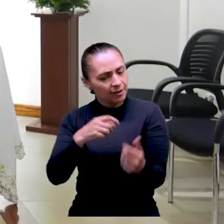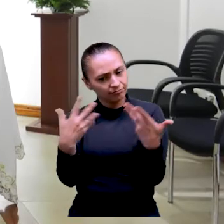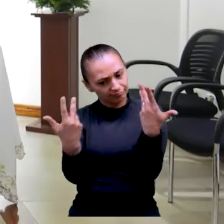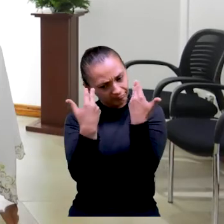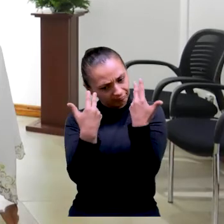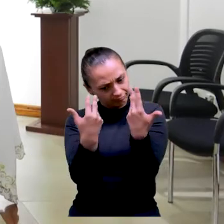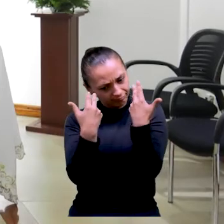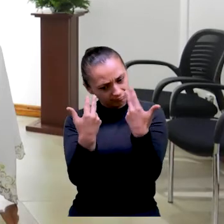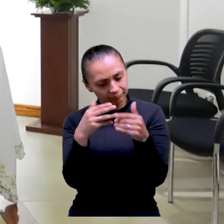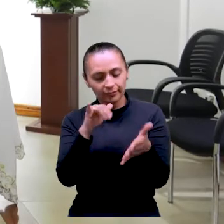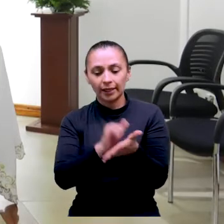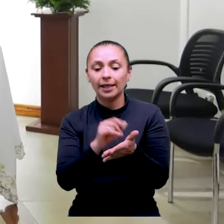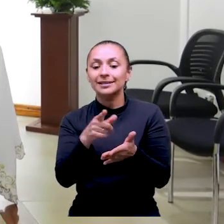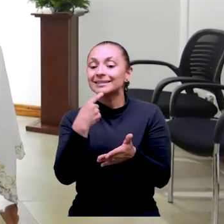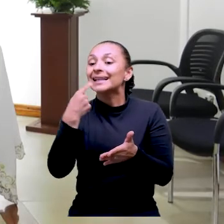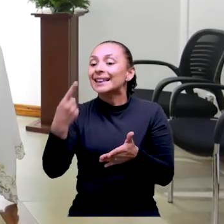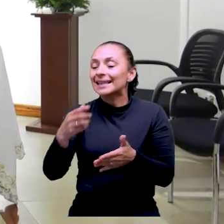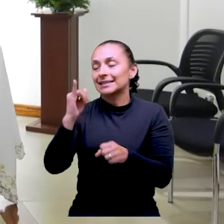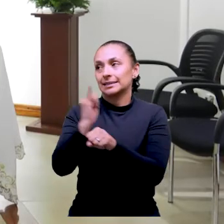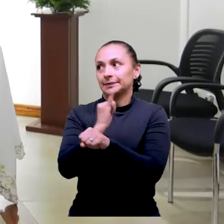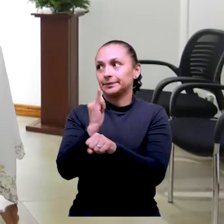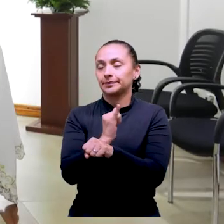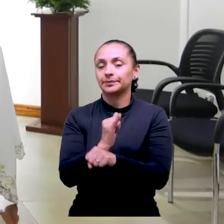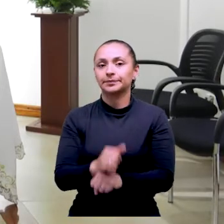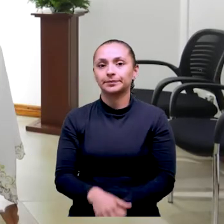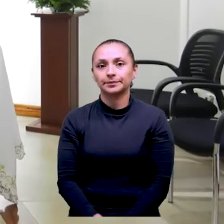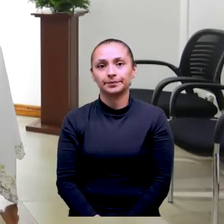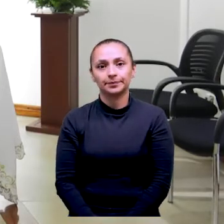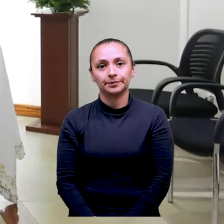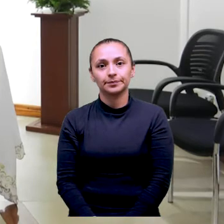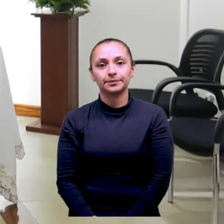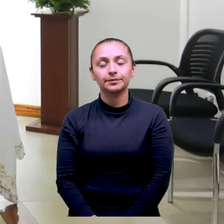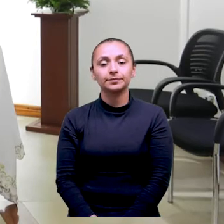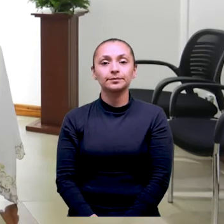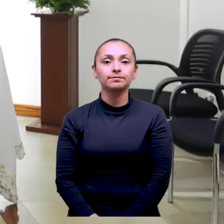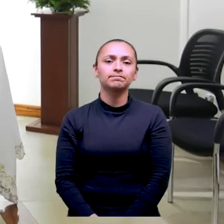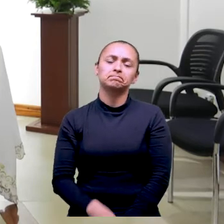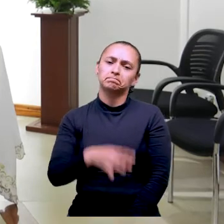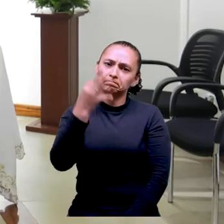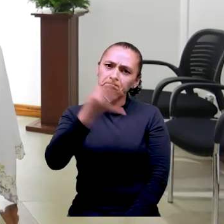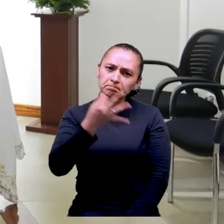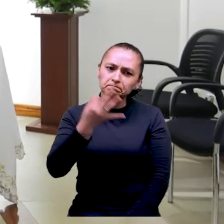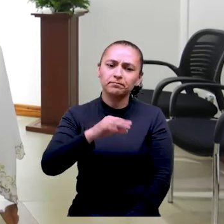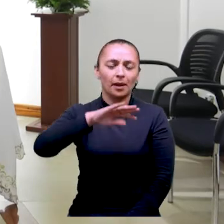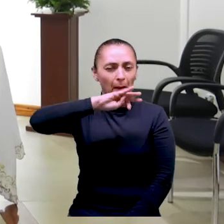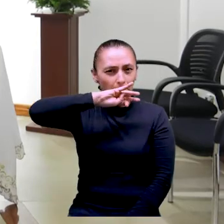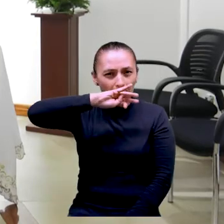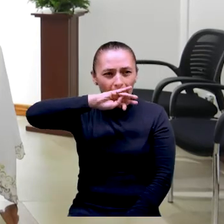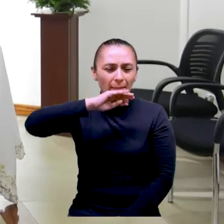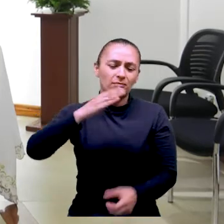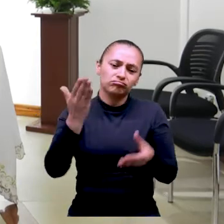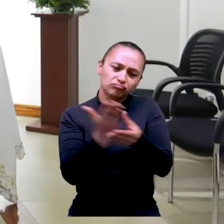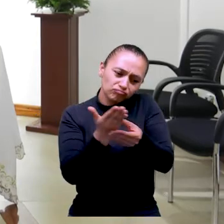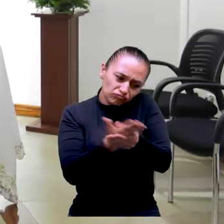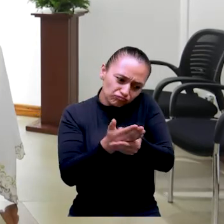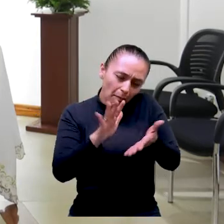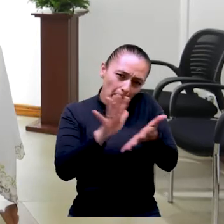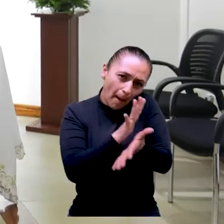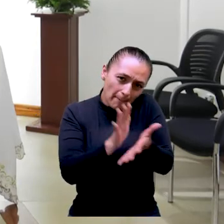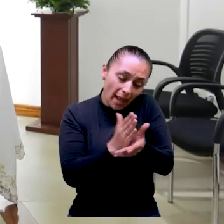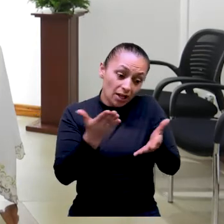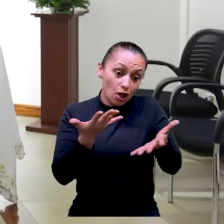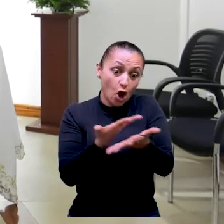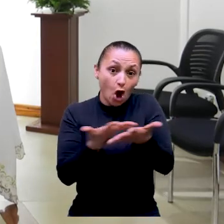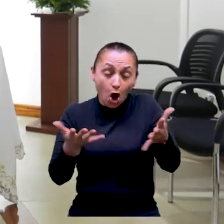como católico tenemos que instruir nos en eso lo que dice la iglesia cada vez que él para